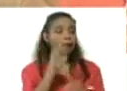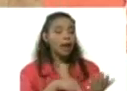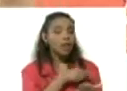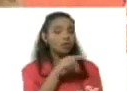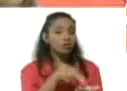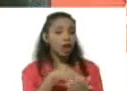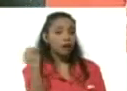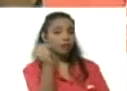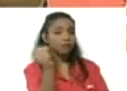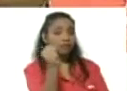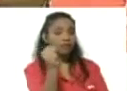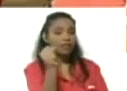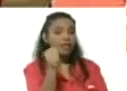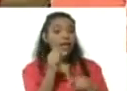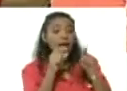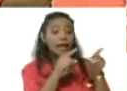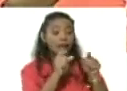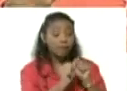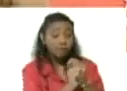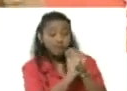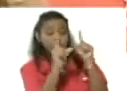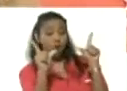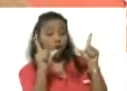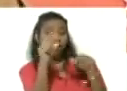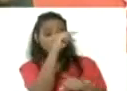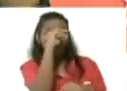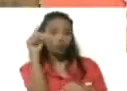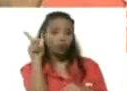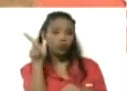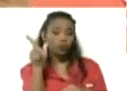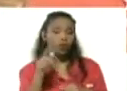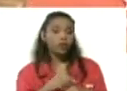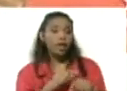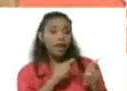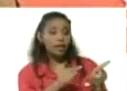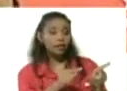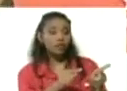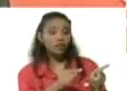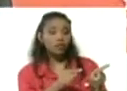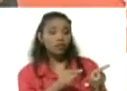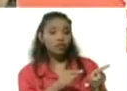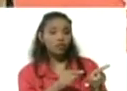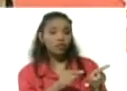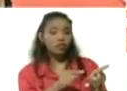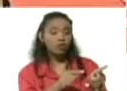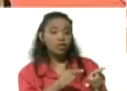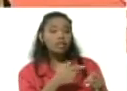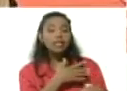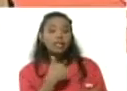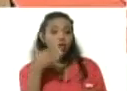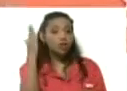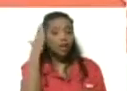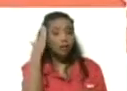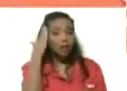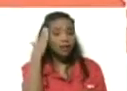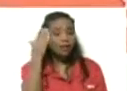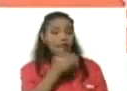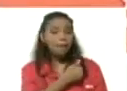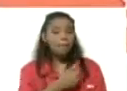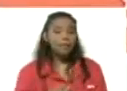en desacato, si está sorprendido el Partido Socialista Unido de Venezuela por eso, y quiero saber si el